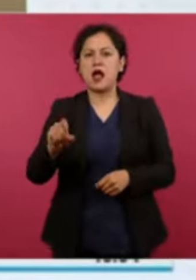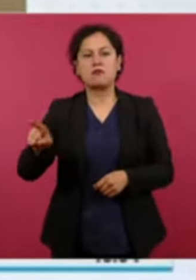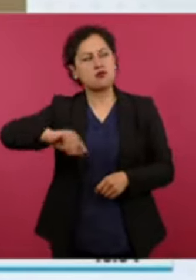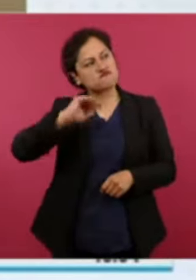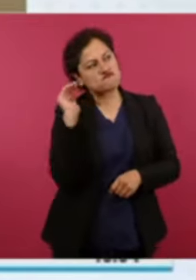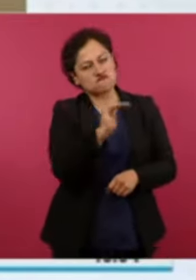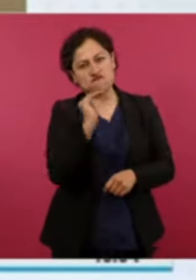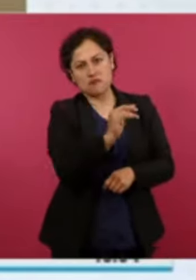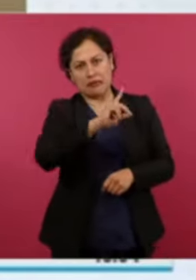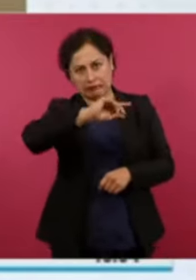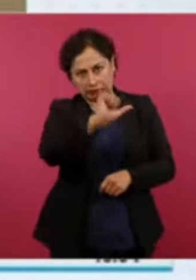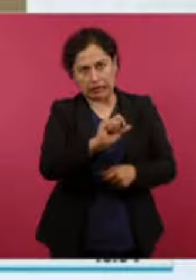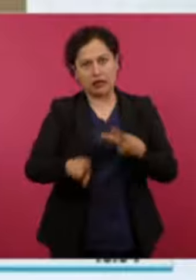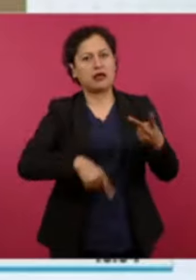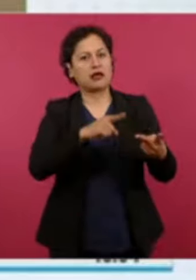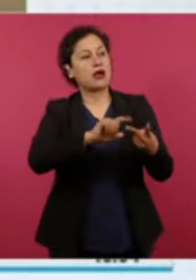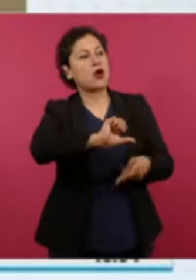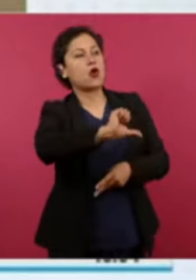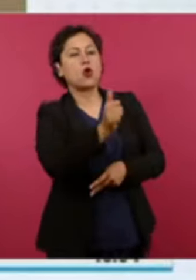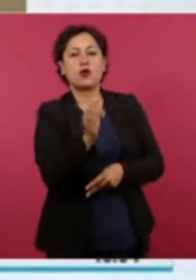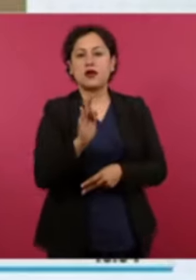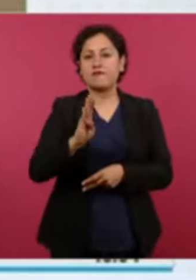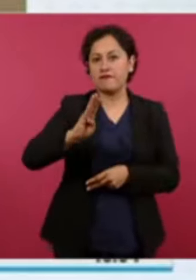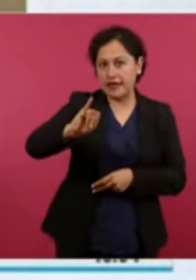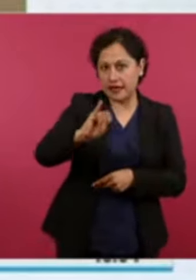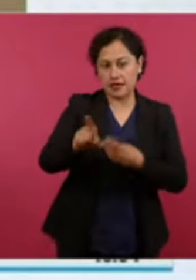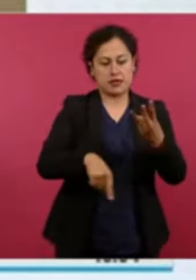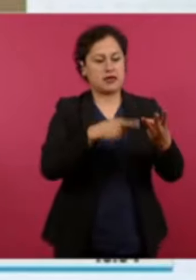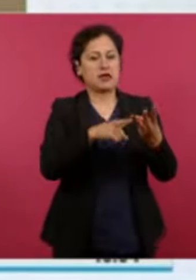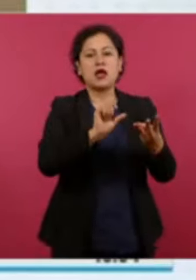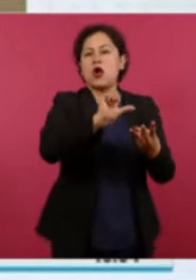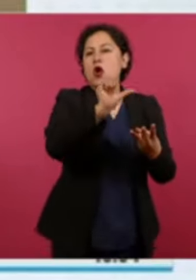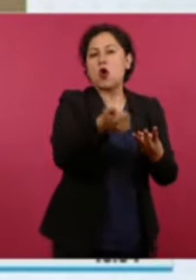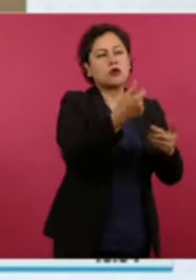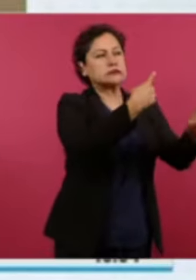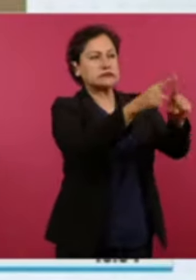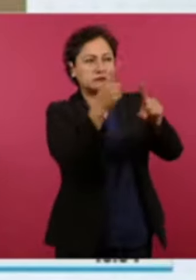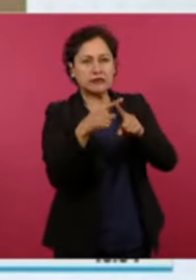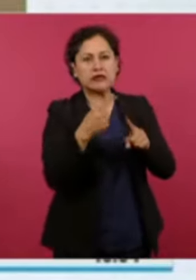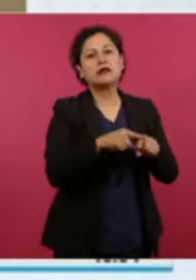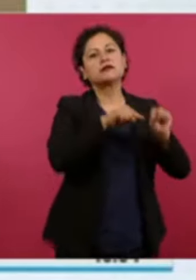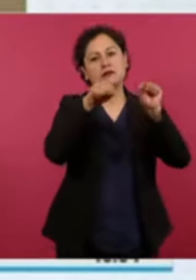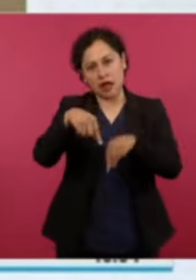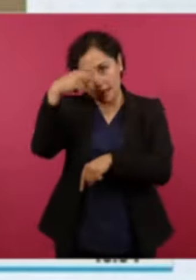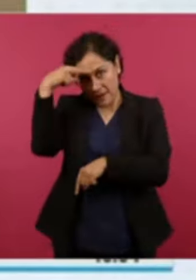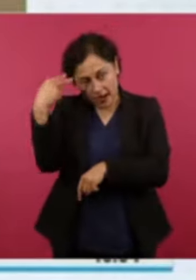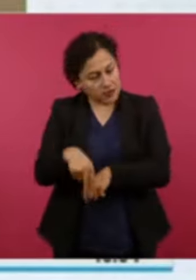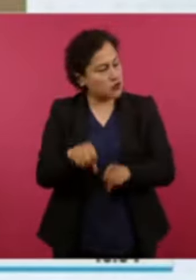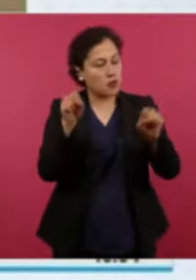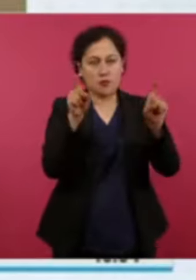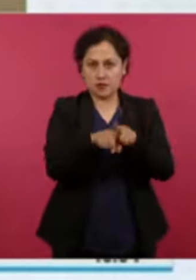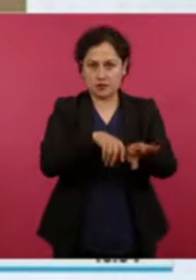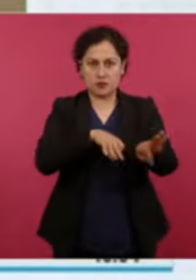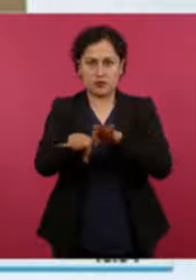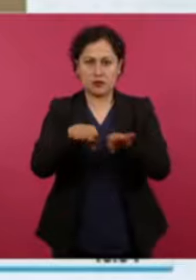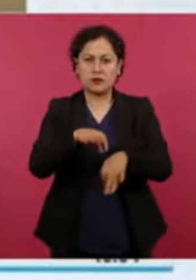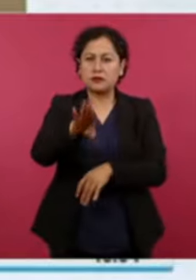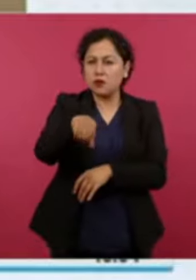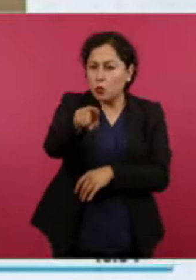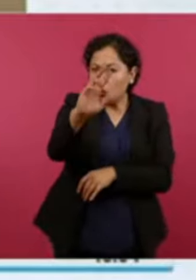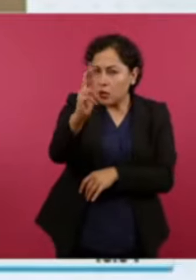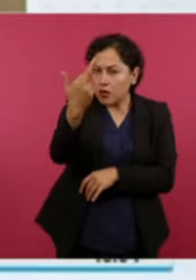el FBI y otras agencias que también trabajan en México. Y luego, usted se acuerda, Juan Pablo, cuando